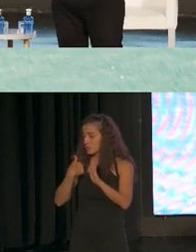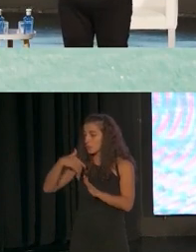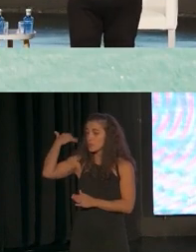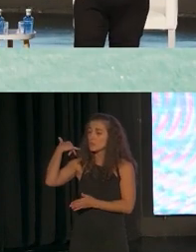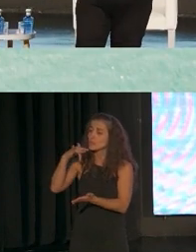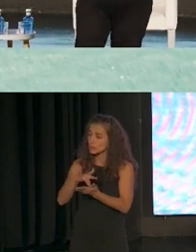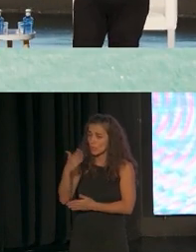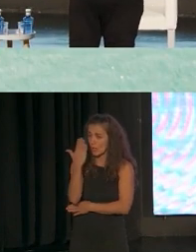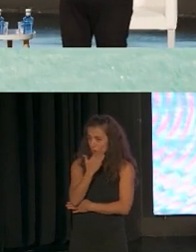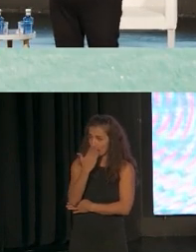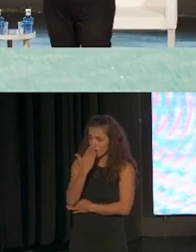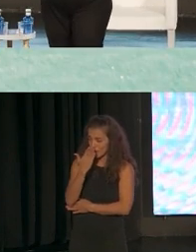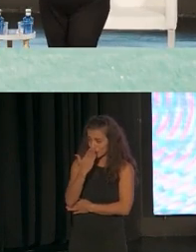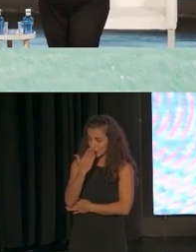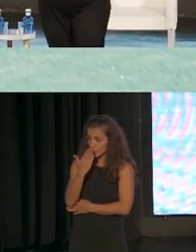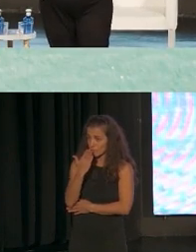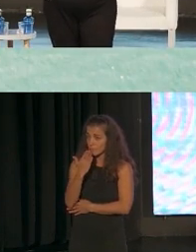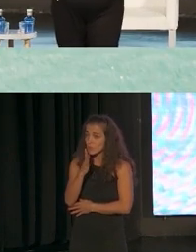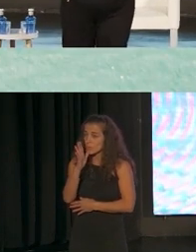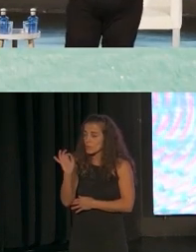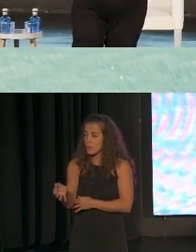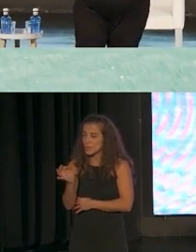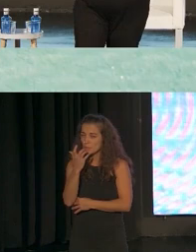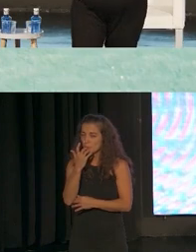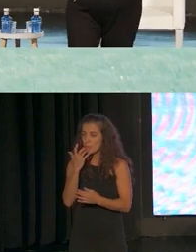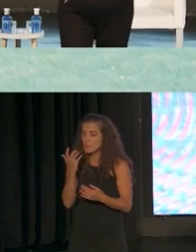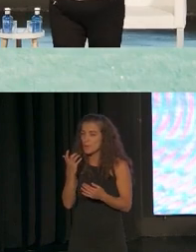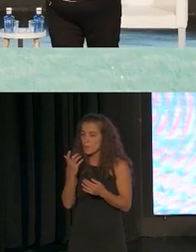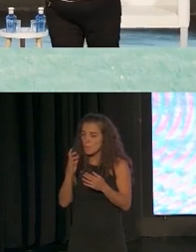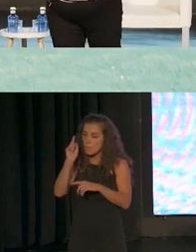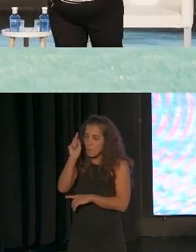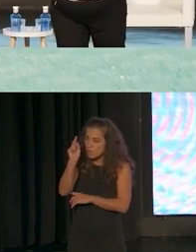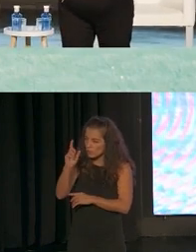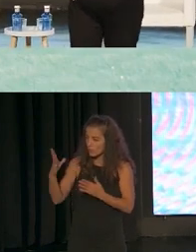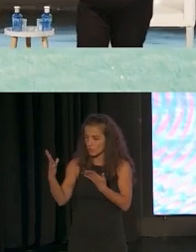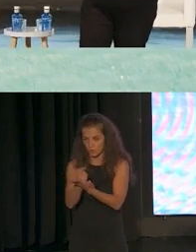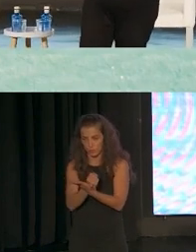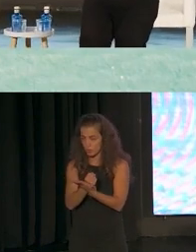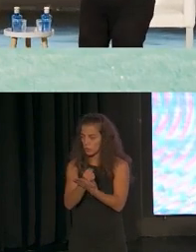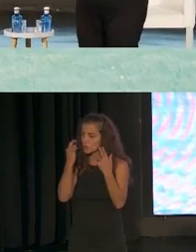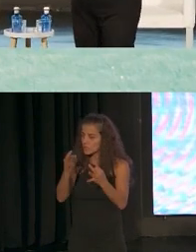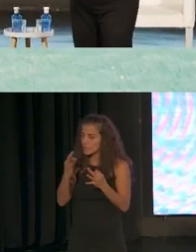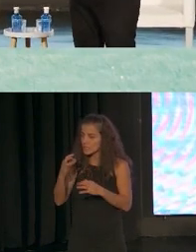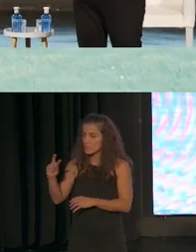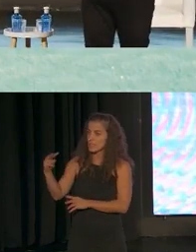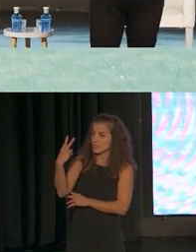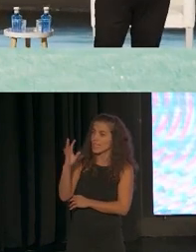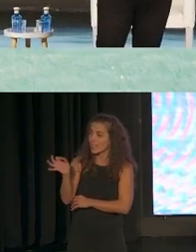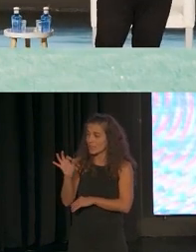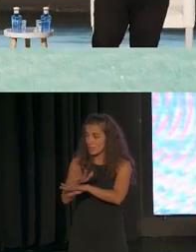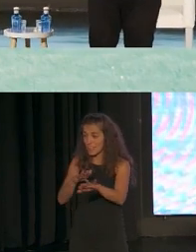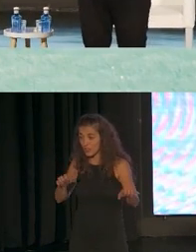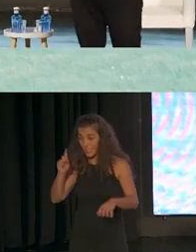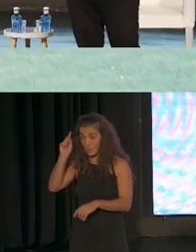Por qué Porque es verdad que por ejemplo todos mis me miraban Es verdad que la mayoría de mis